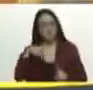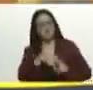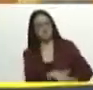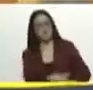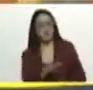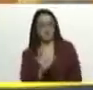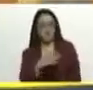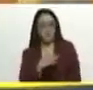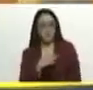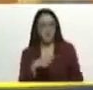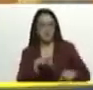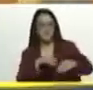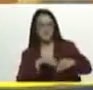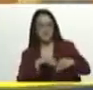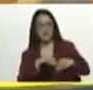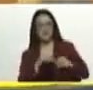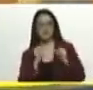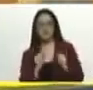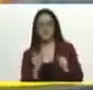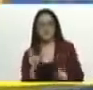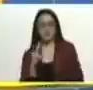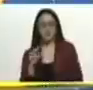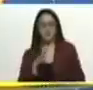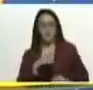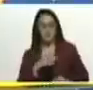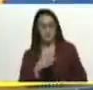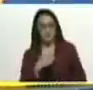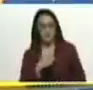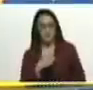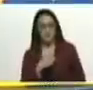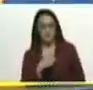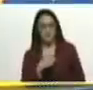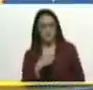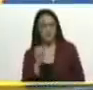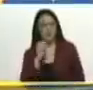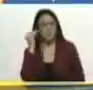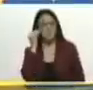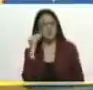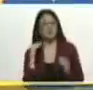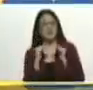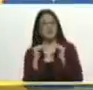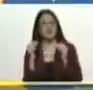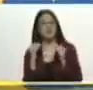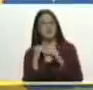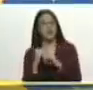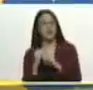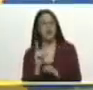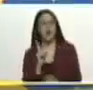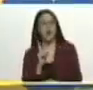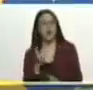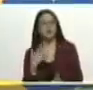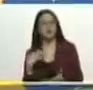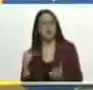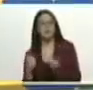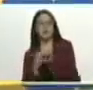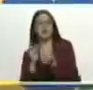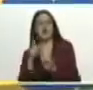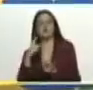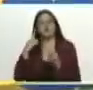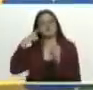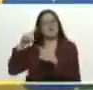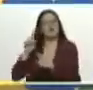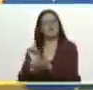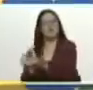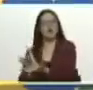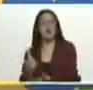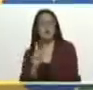excluyentes, extremistas. O piensas como yo, o no estás con nosotros, o te vas de aquí.